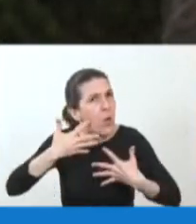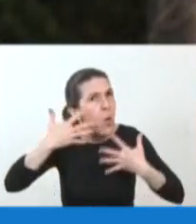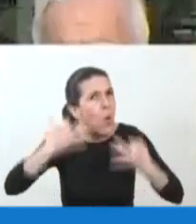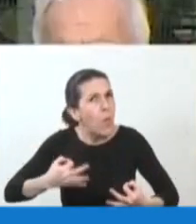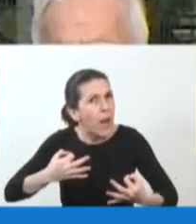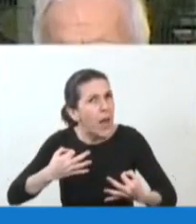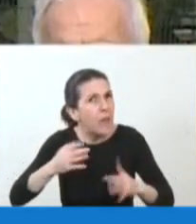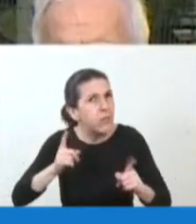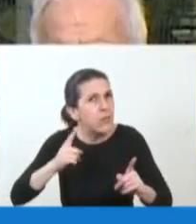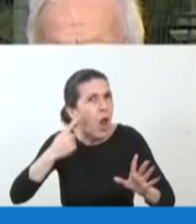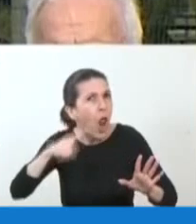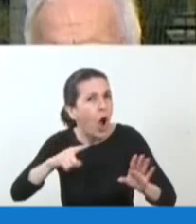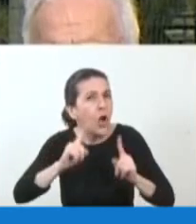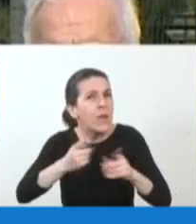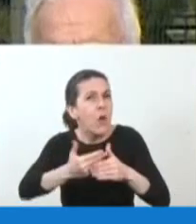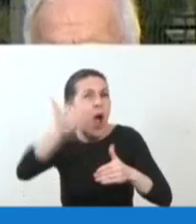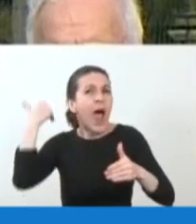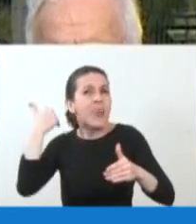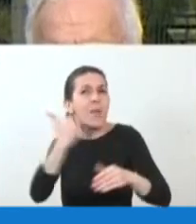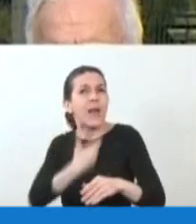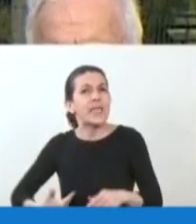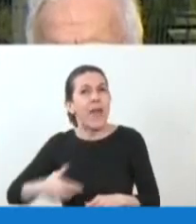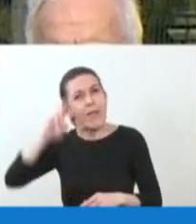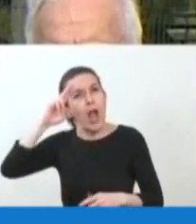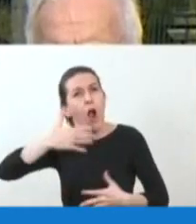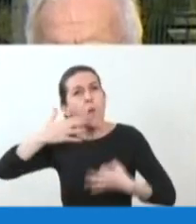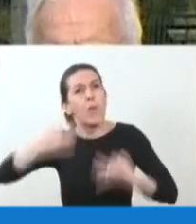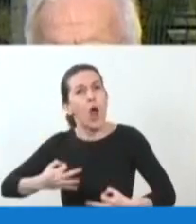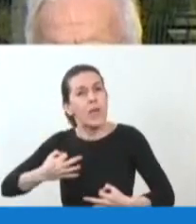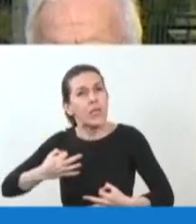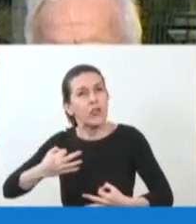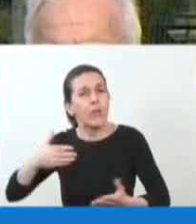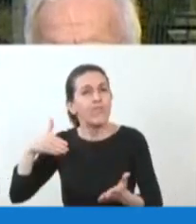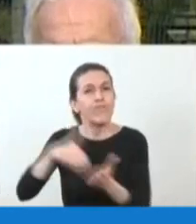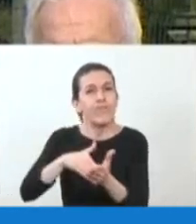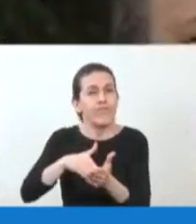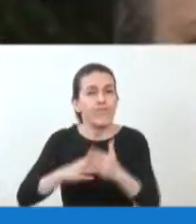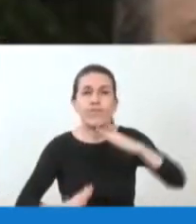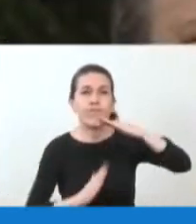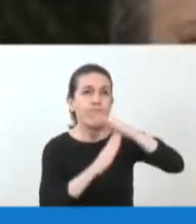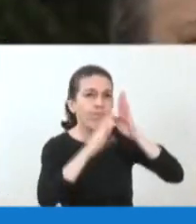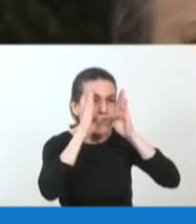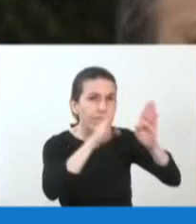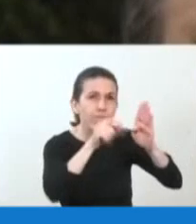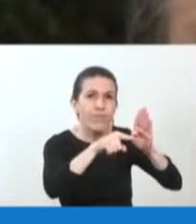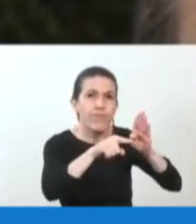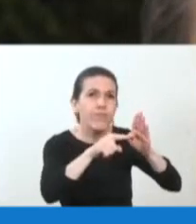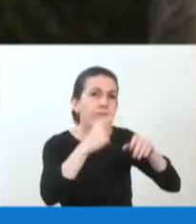compromiso que había tenido el presidente que era poner una prioridad con respecto